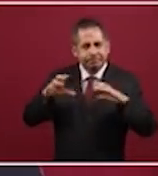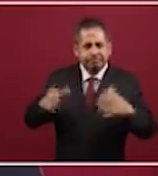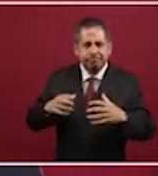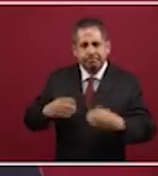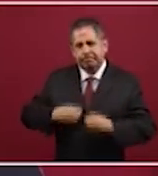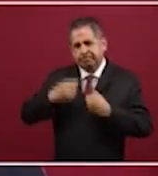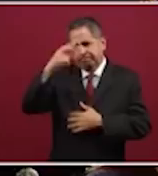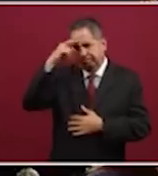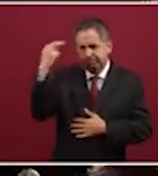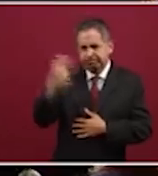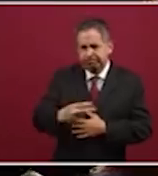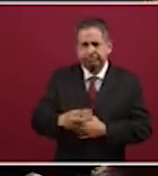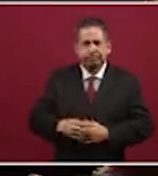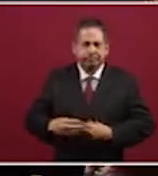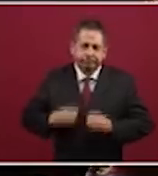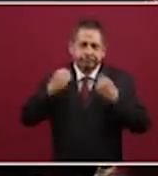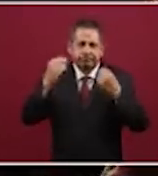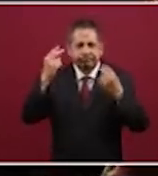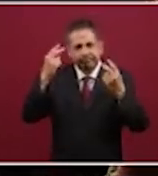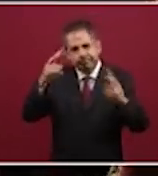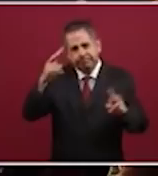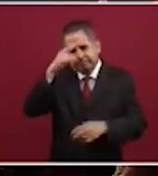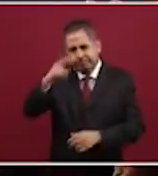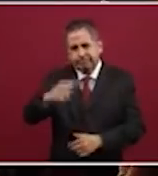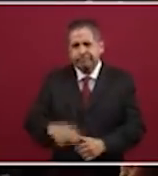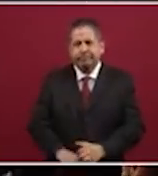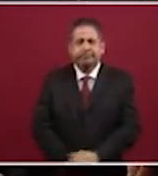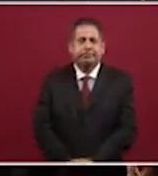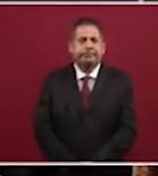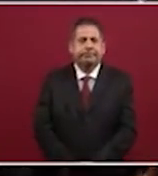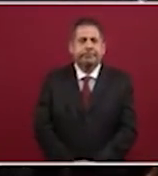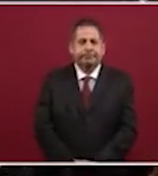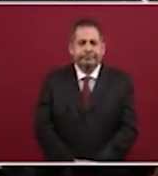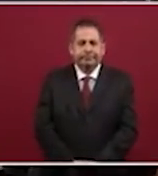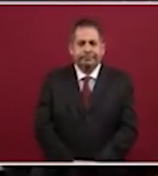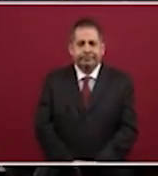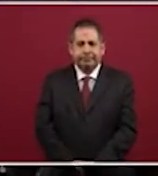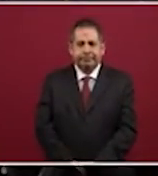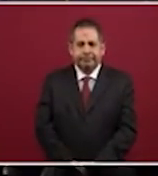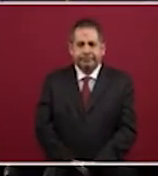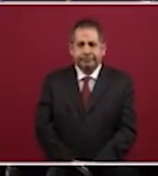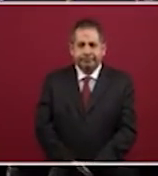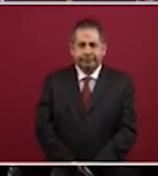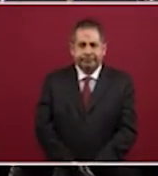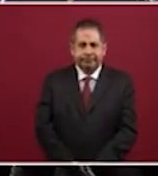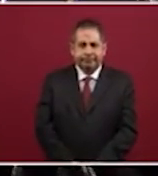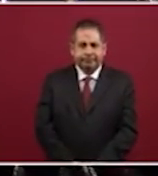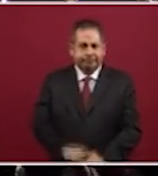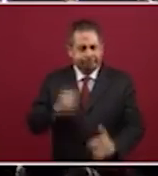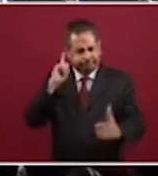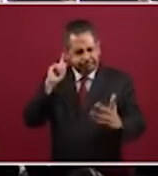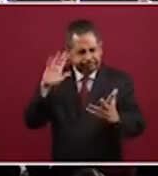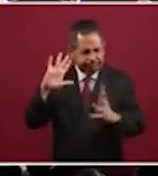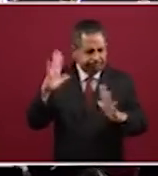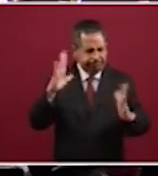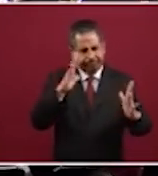Finalmente adelantó que será mañana cuando se presente el plan de migración en compañía de los gobernadores de Tabasco, Campeche,